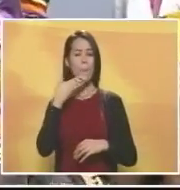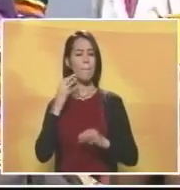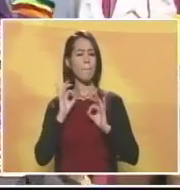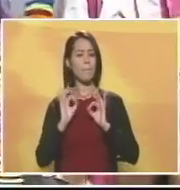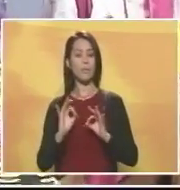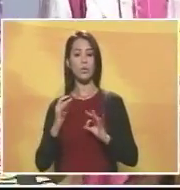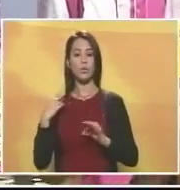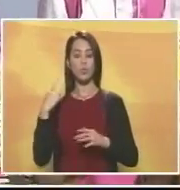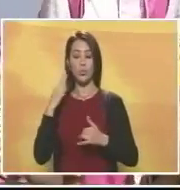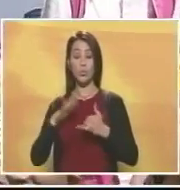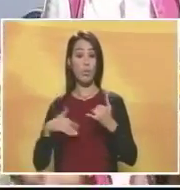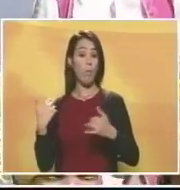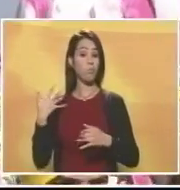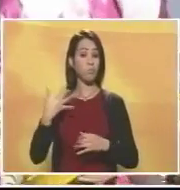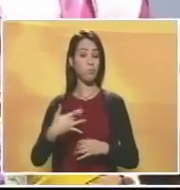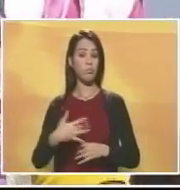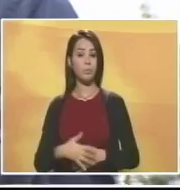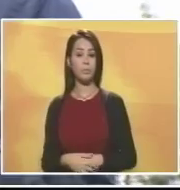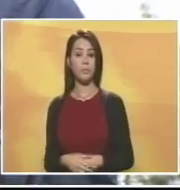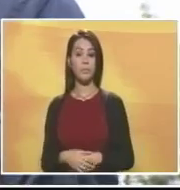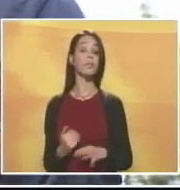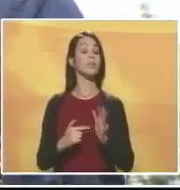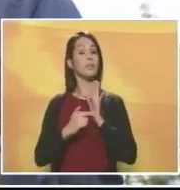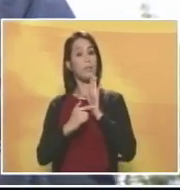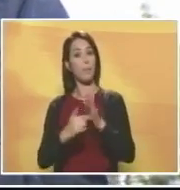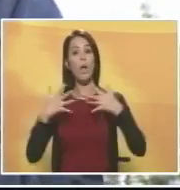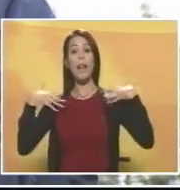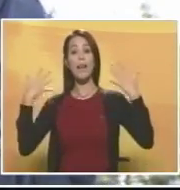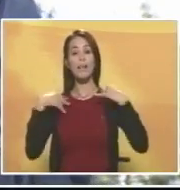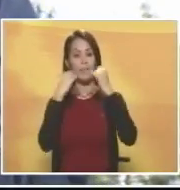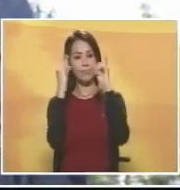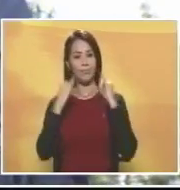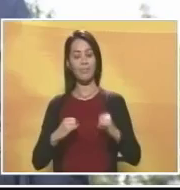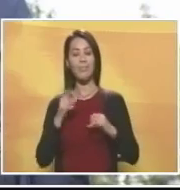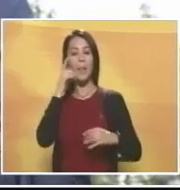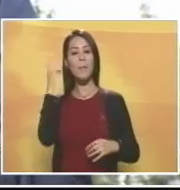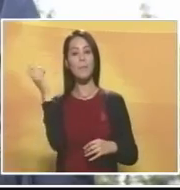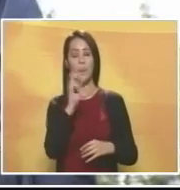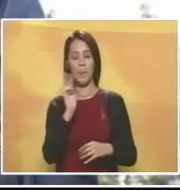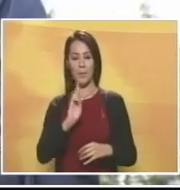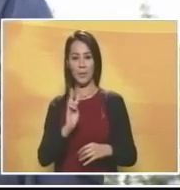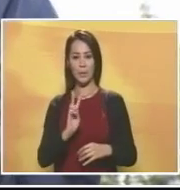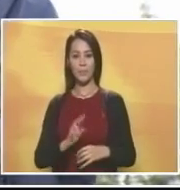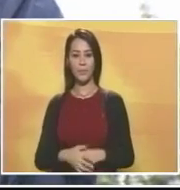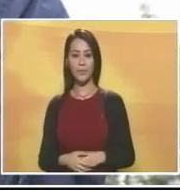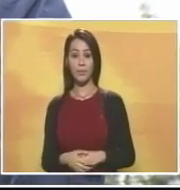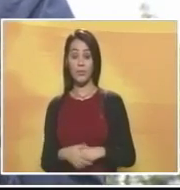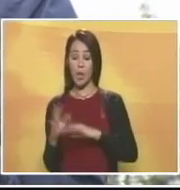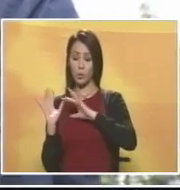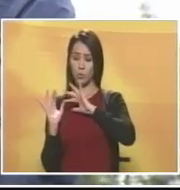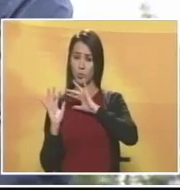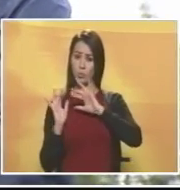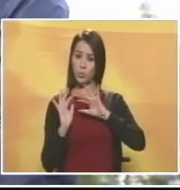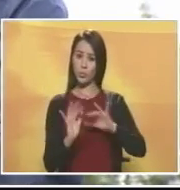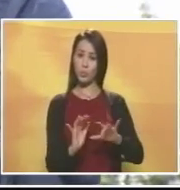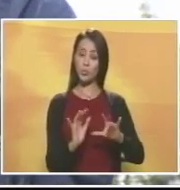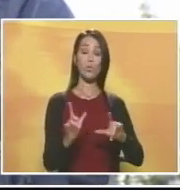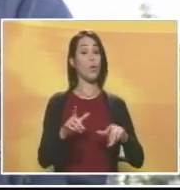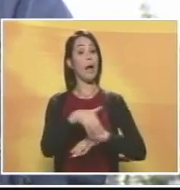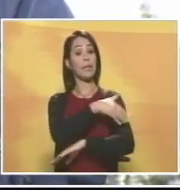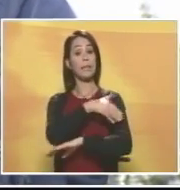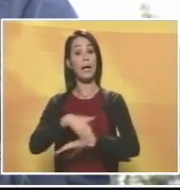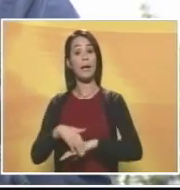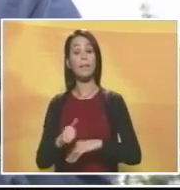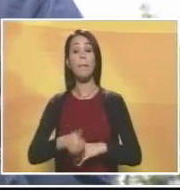en los últimos años y que se demostró la alegría del pueblo de Venezuela, que salieron a las calles. Más de